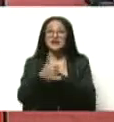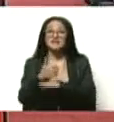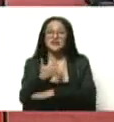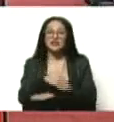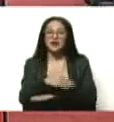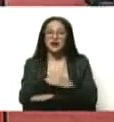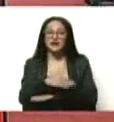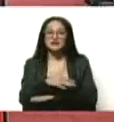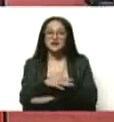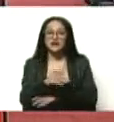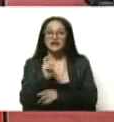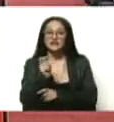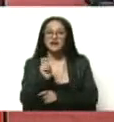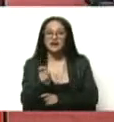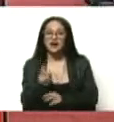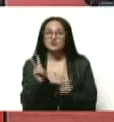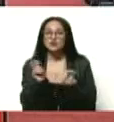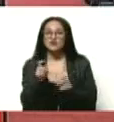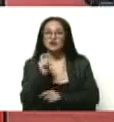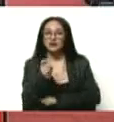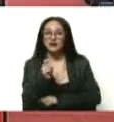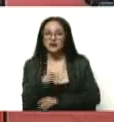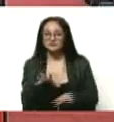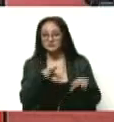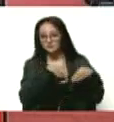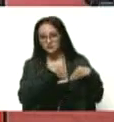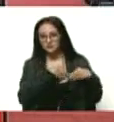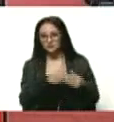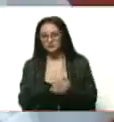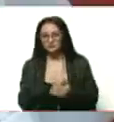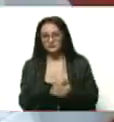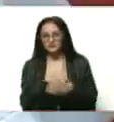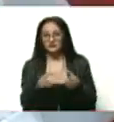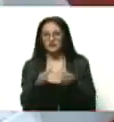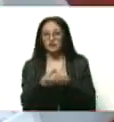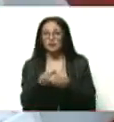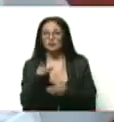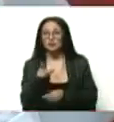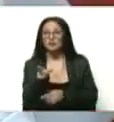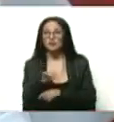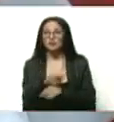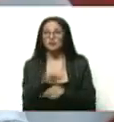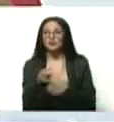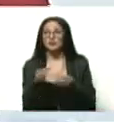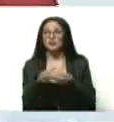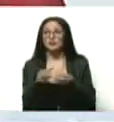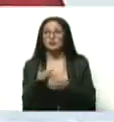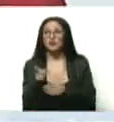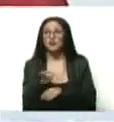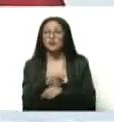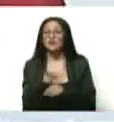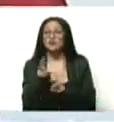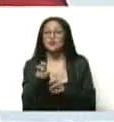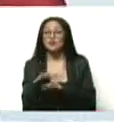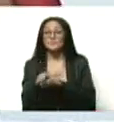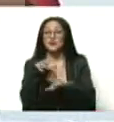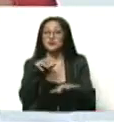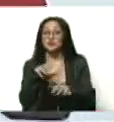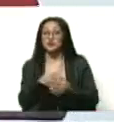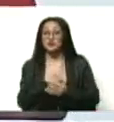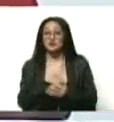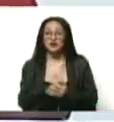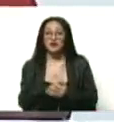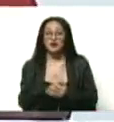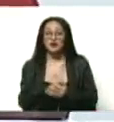VCH, las tareas, nuevas tareas. Partido de gobierno, nueva mayoría, cómo construimos la nueva